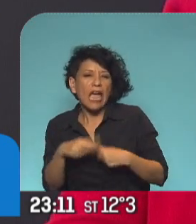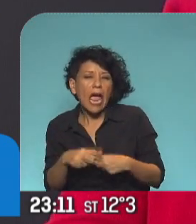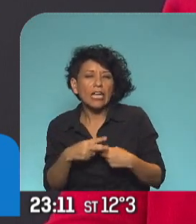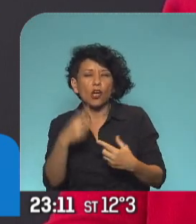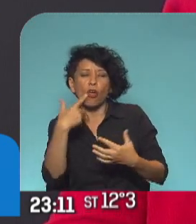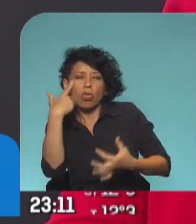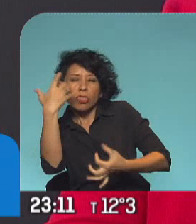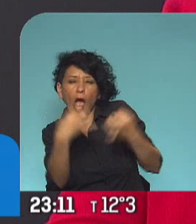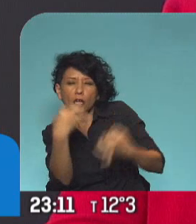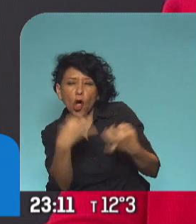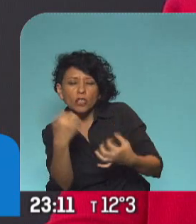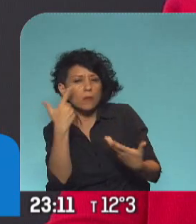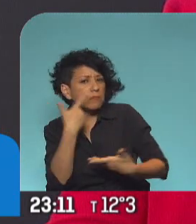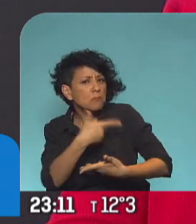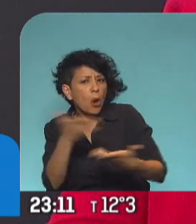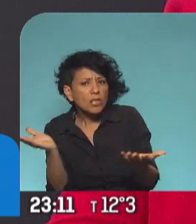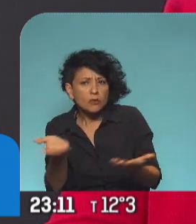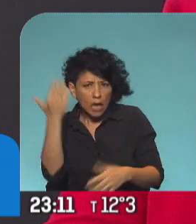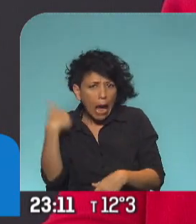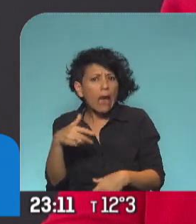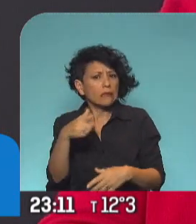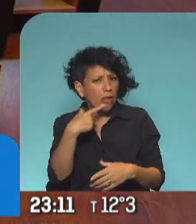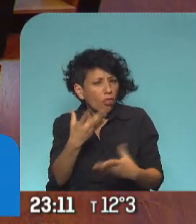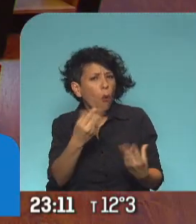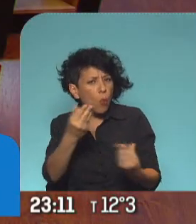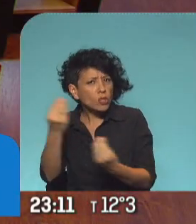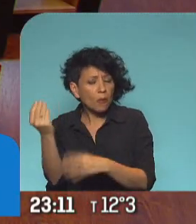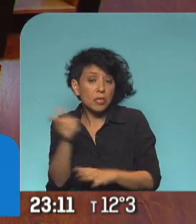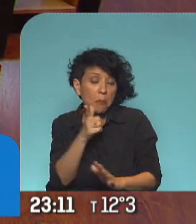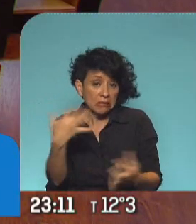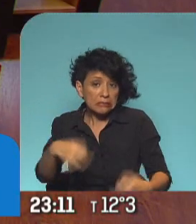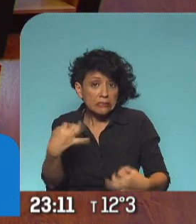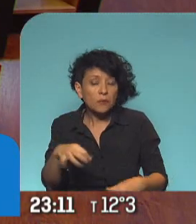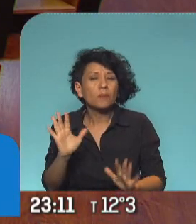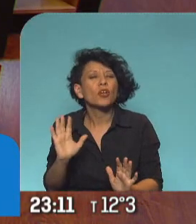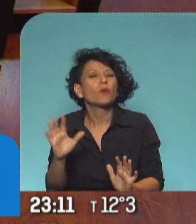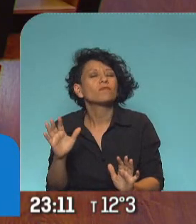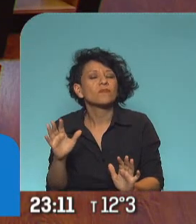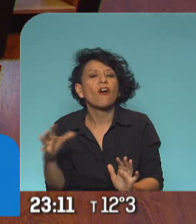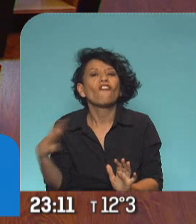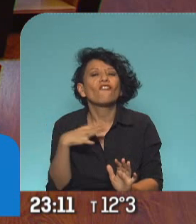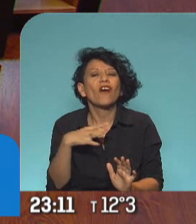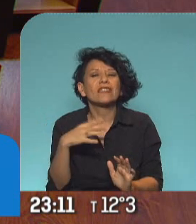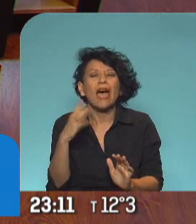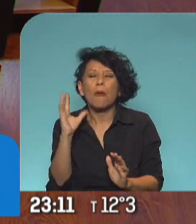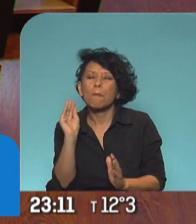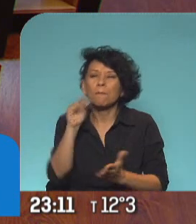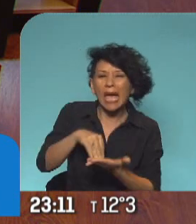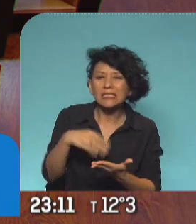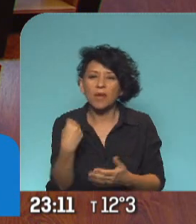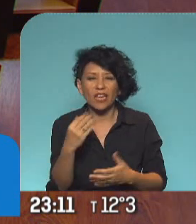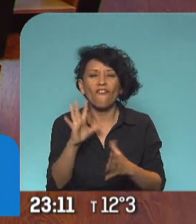diagnósticos, mostrando lo que lo hemos escuchado repetidas veces, que me parece que está bien, pero faltó un paso más para ser